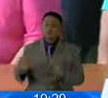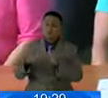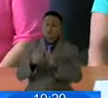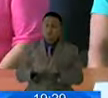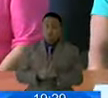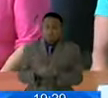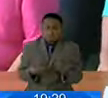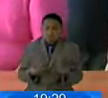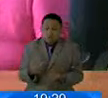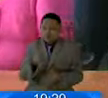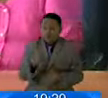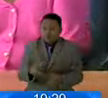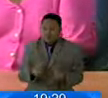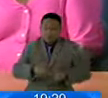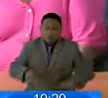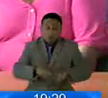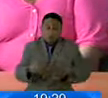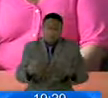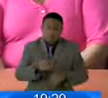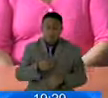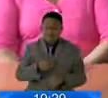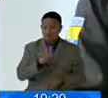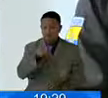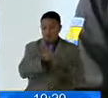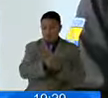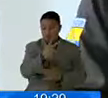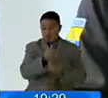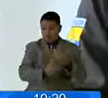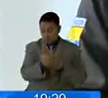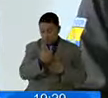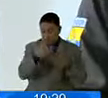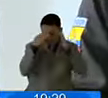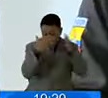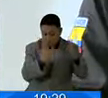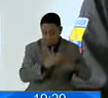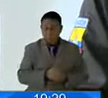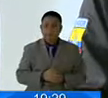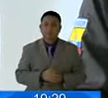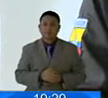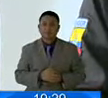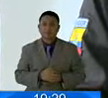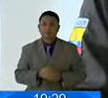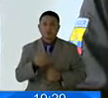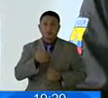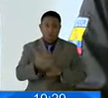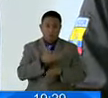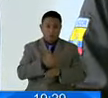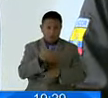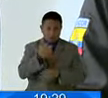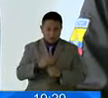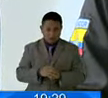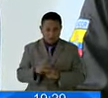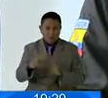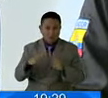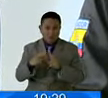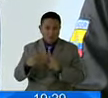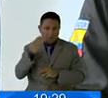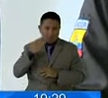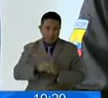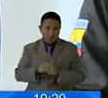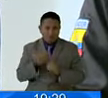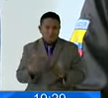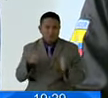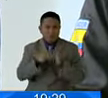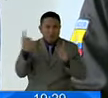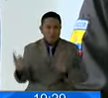para buscarla, se dedicó a sus tres hijos y esposa. Manifestó tener toda la intención de conocerle a su madre, de encontrarle